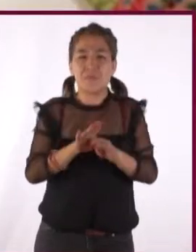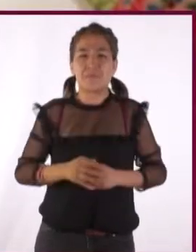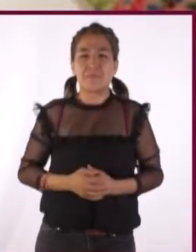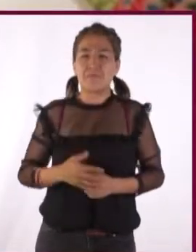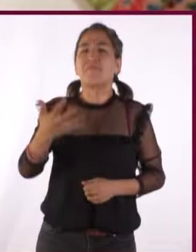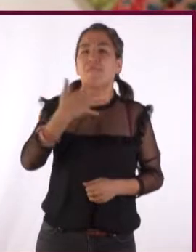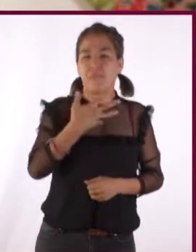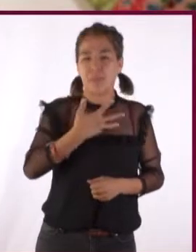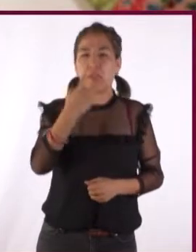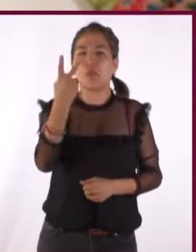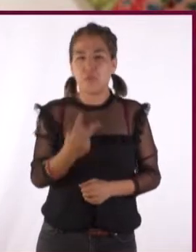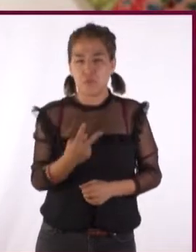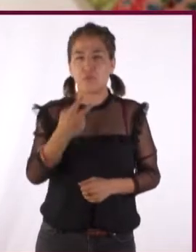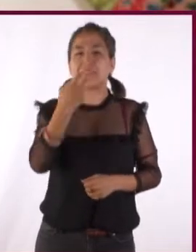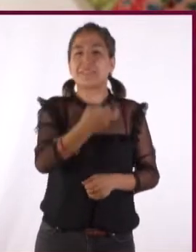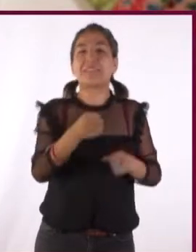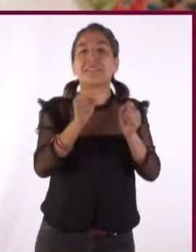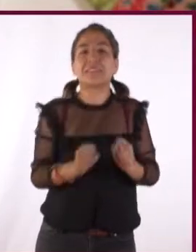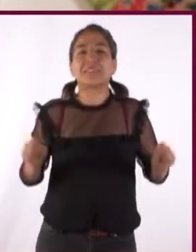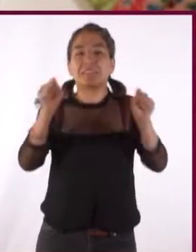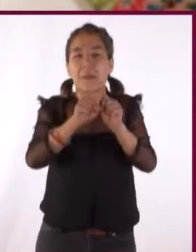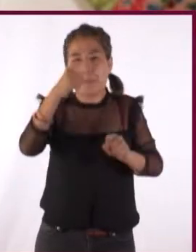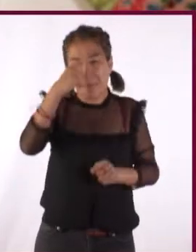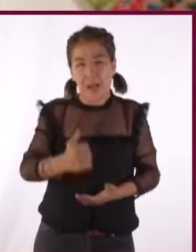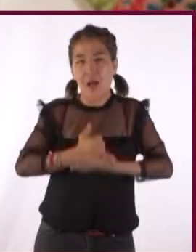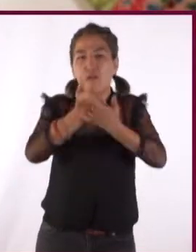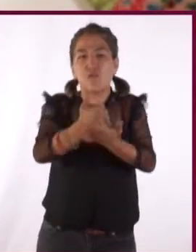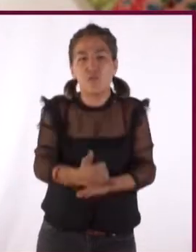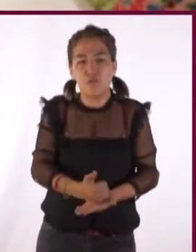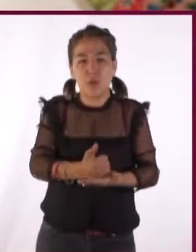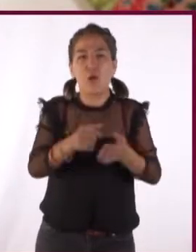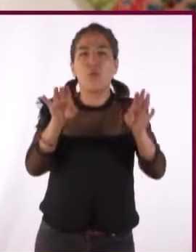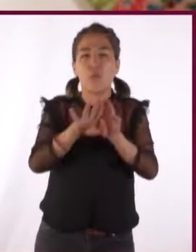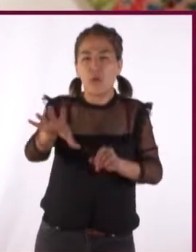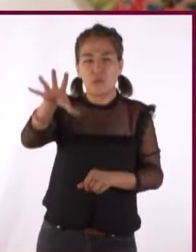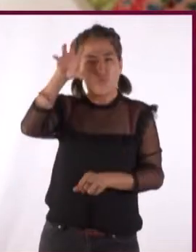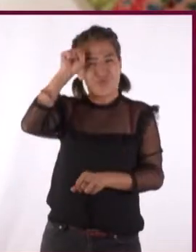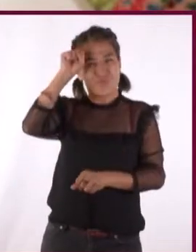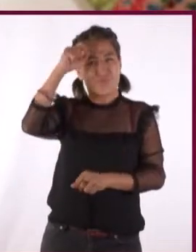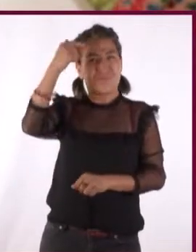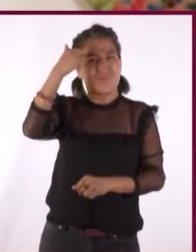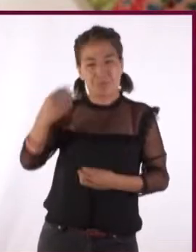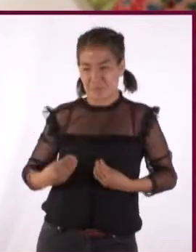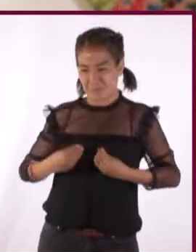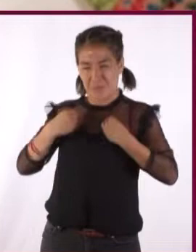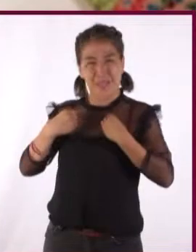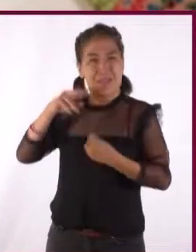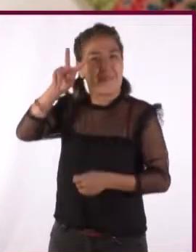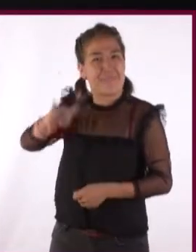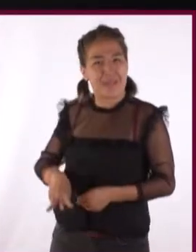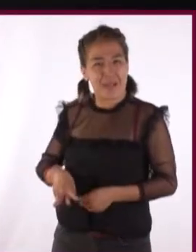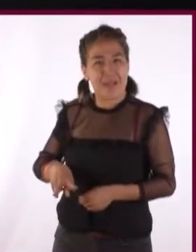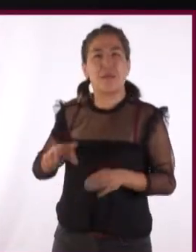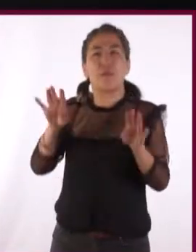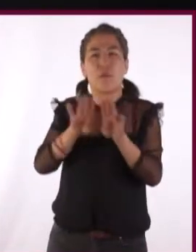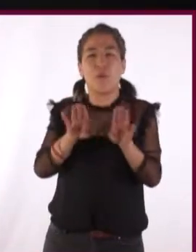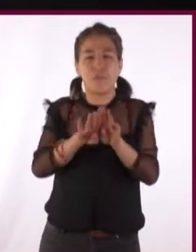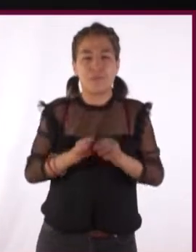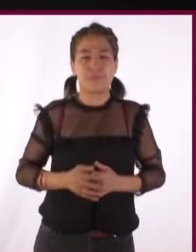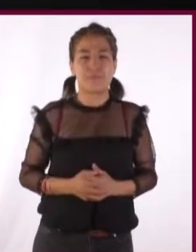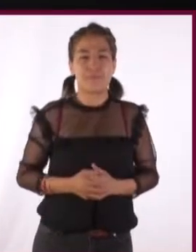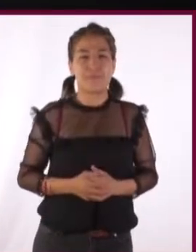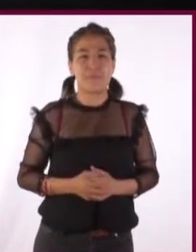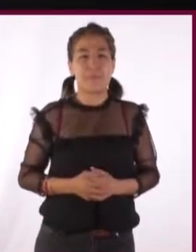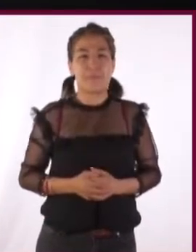Digamos que tenemos dos grandes sistemas que nos ayudan a captar la realidad, ¿no?